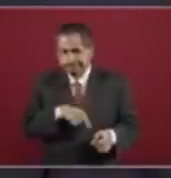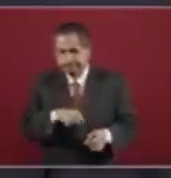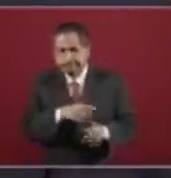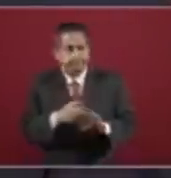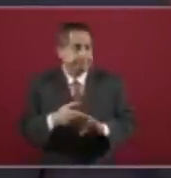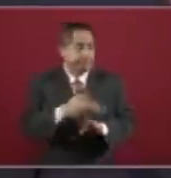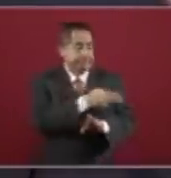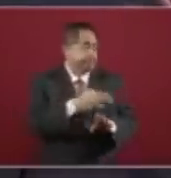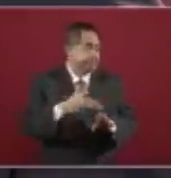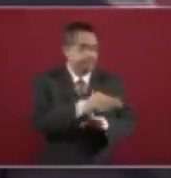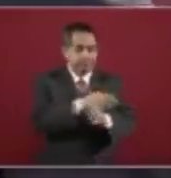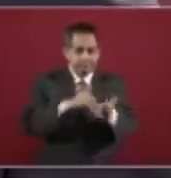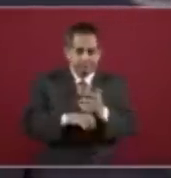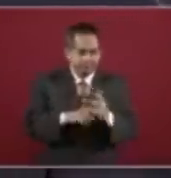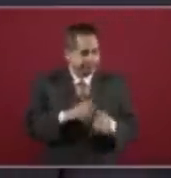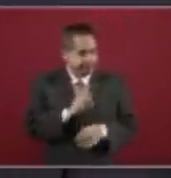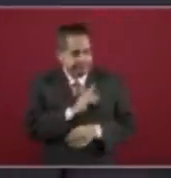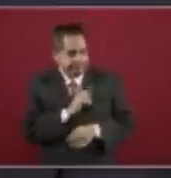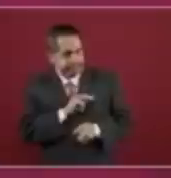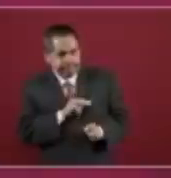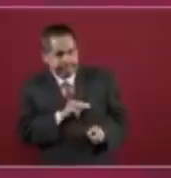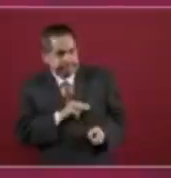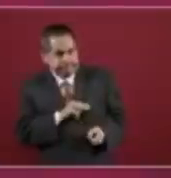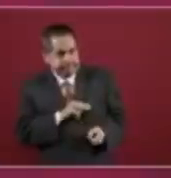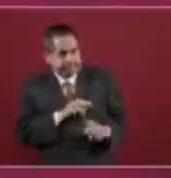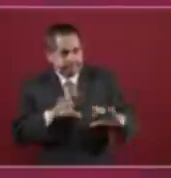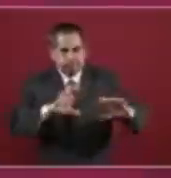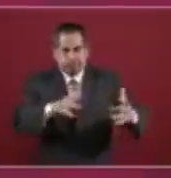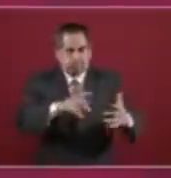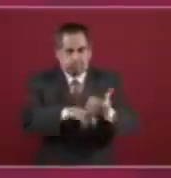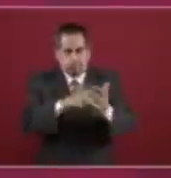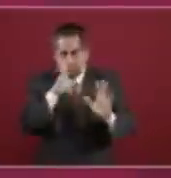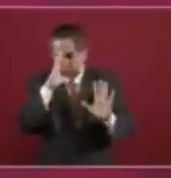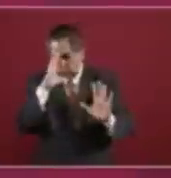Antes también daba miedo el Congreso.